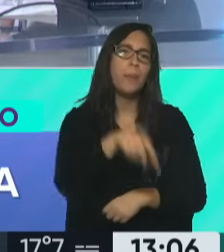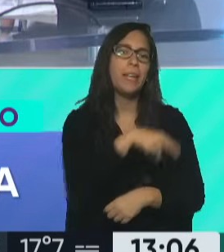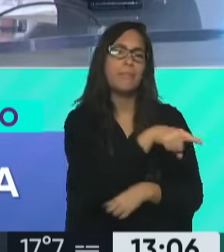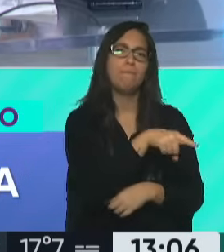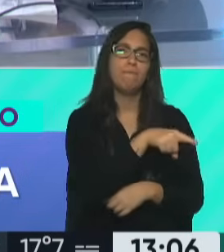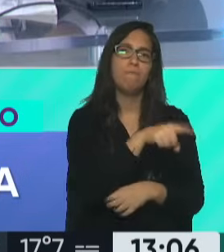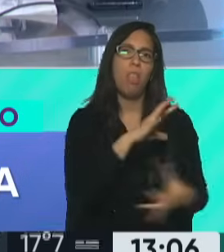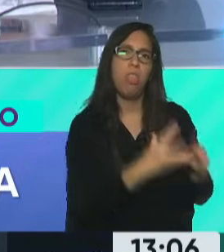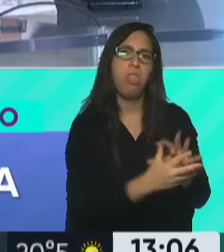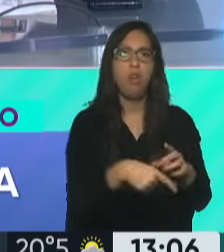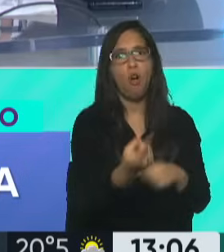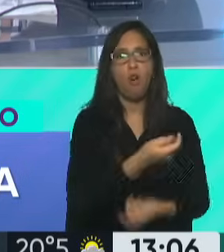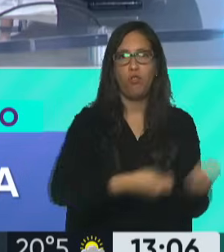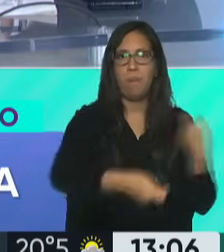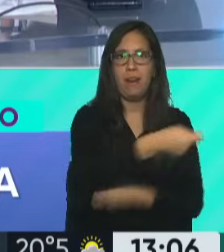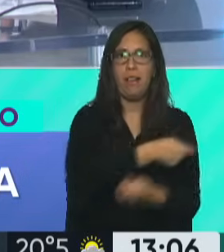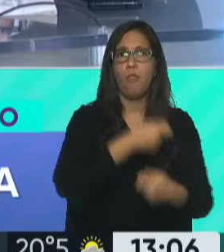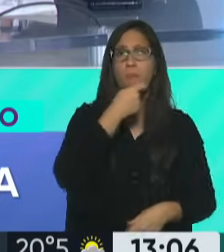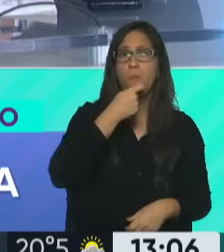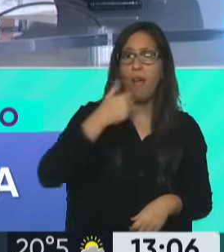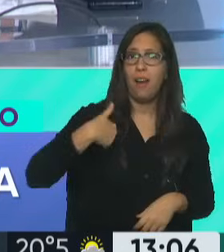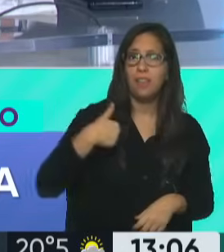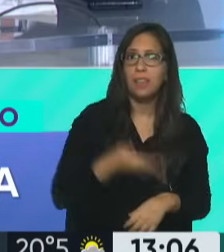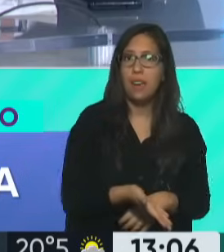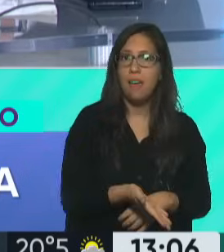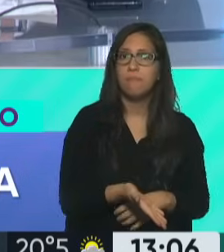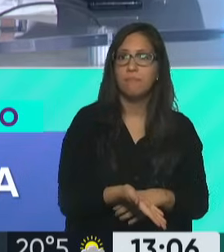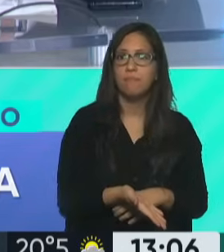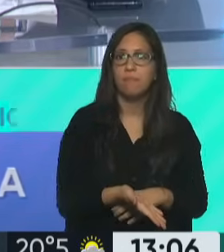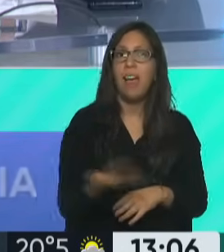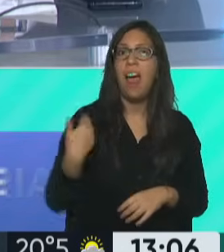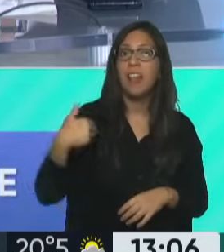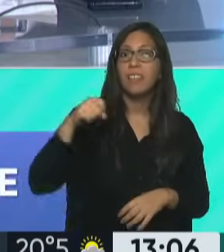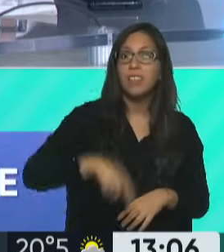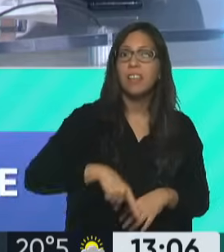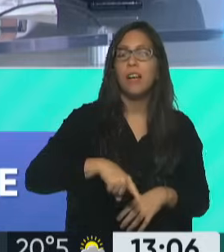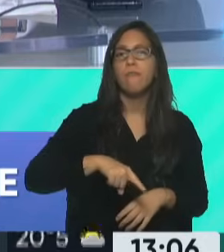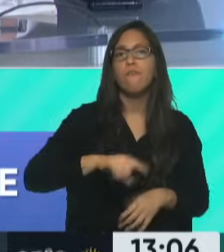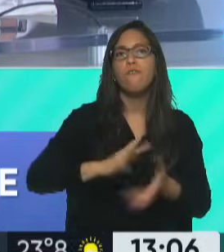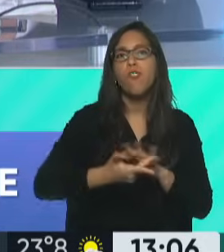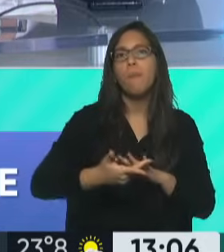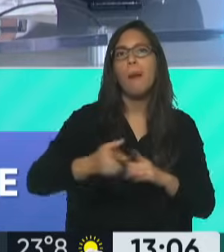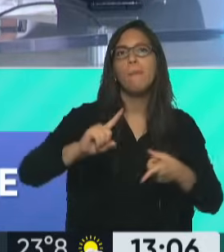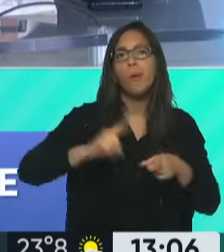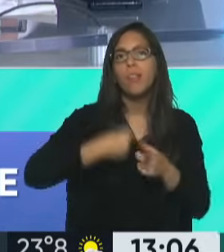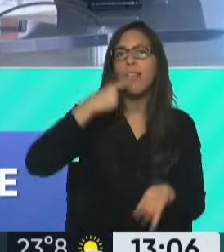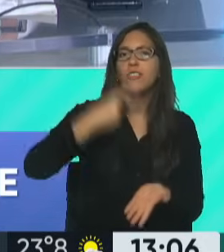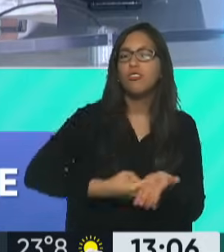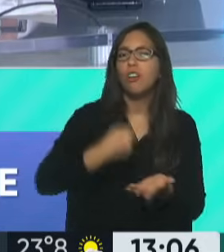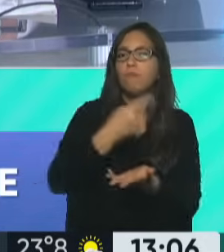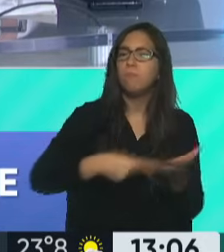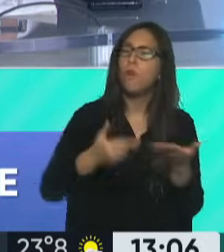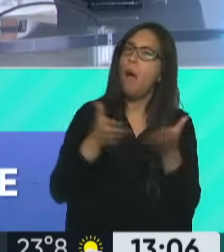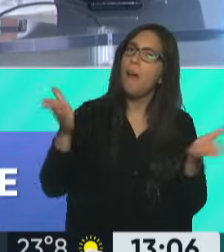a otros mercados por ejemplo Argentina que tiene una política en general ha sido bastante abierta en este sentido y